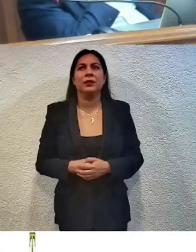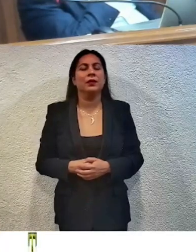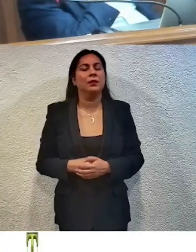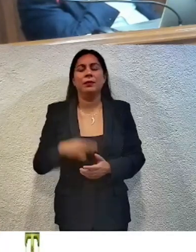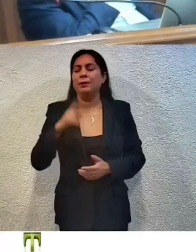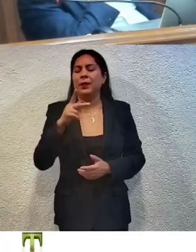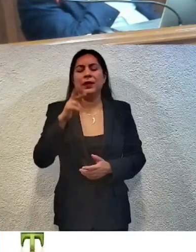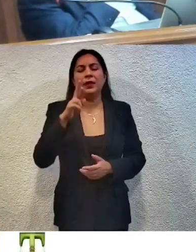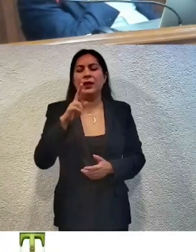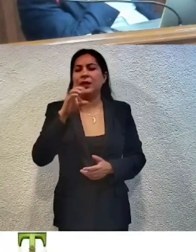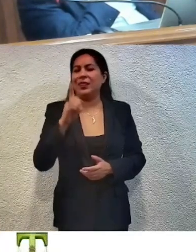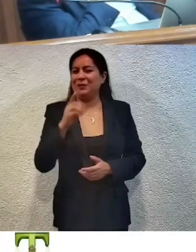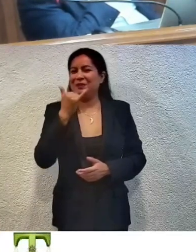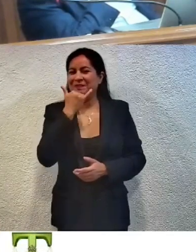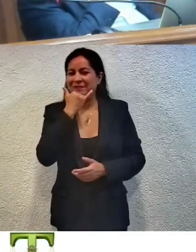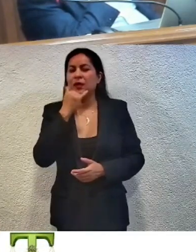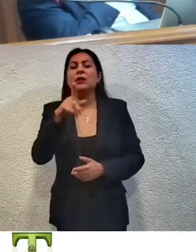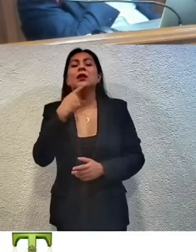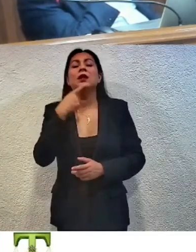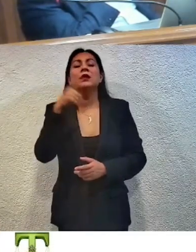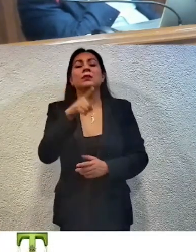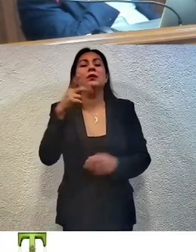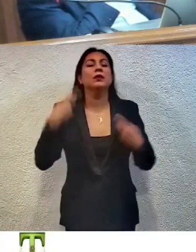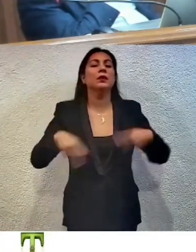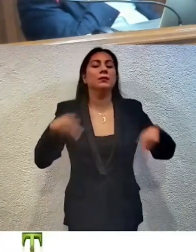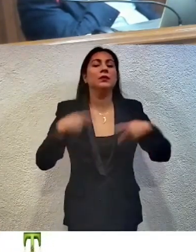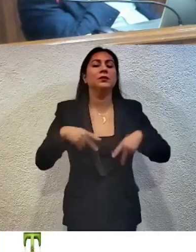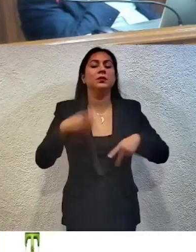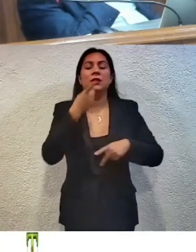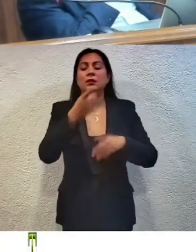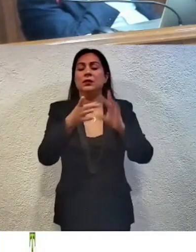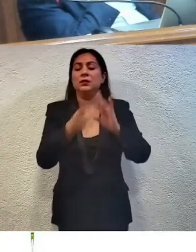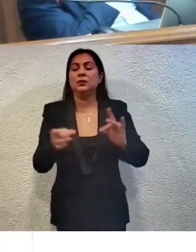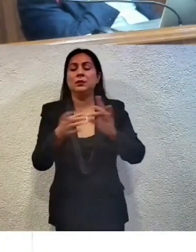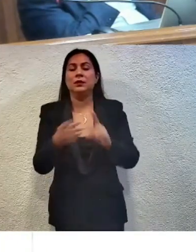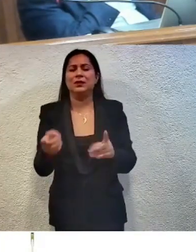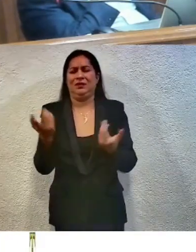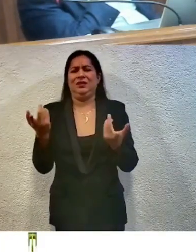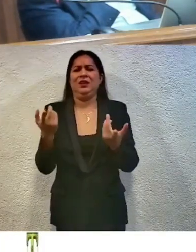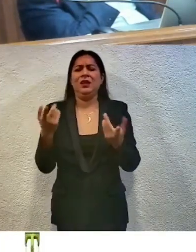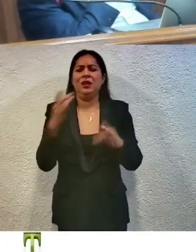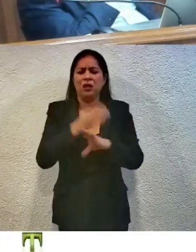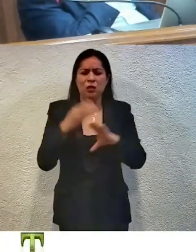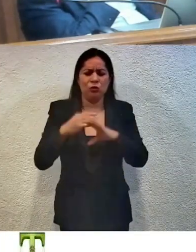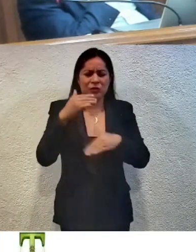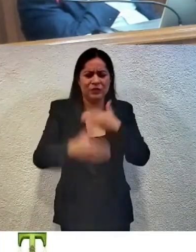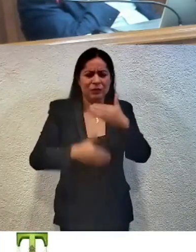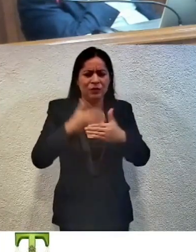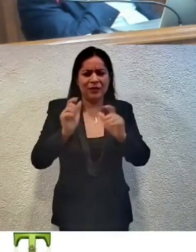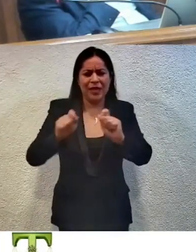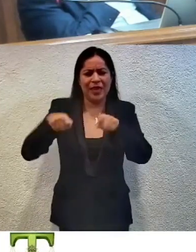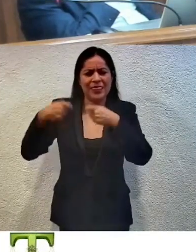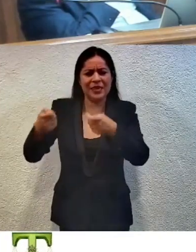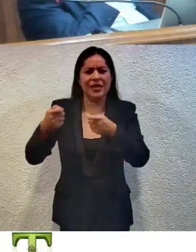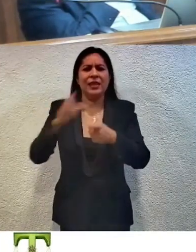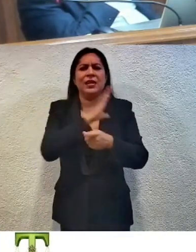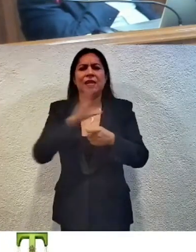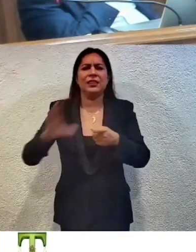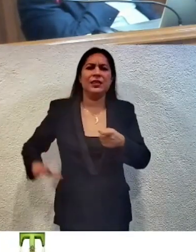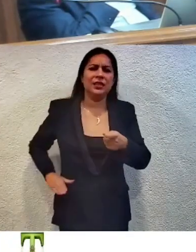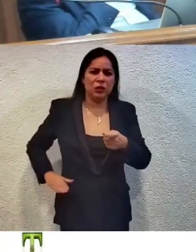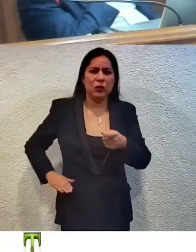la demanda asignada por la actora, se advierte que impugna cuestiones relativas al procedimiento de asignación de la candidatura